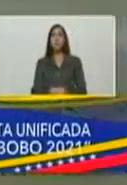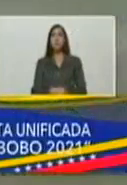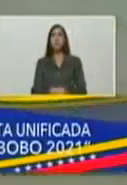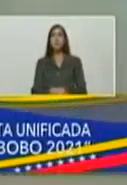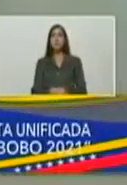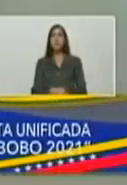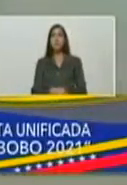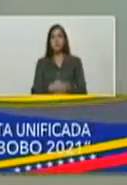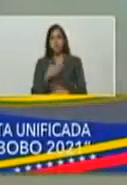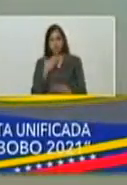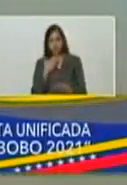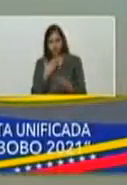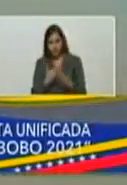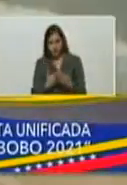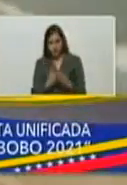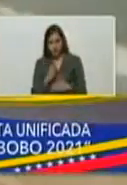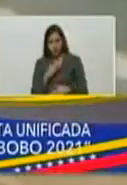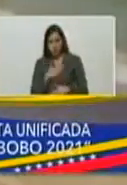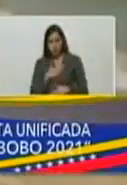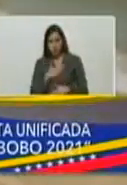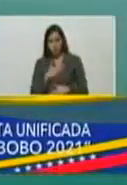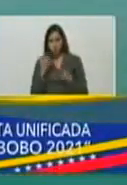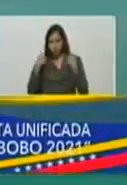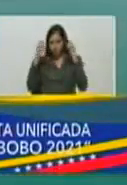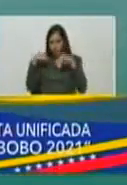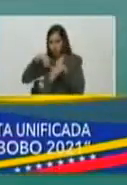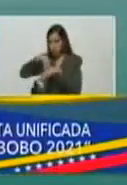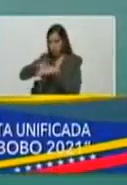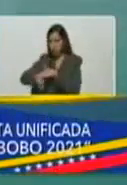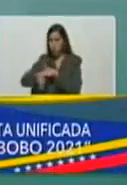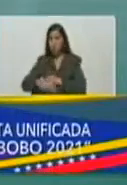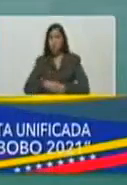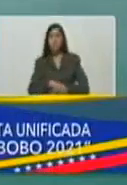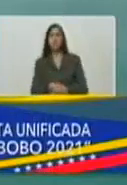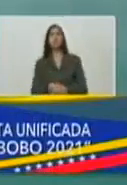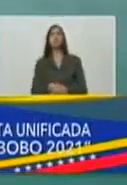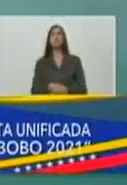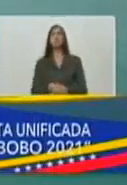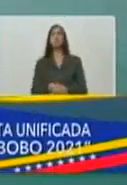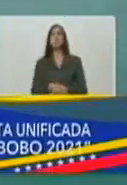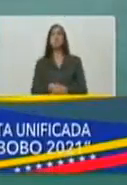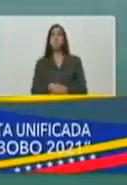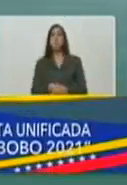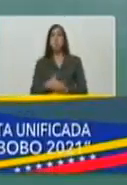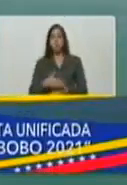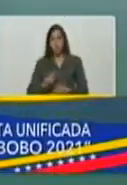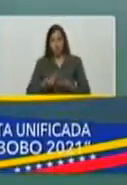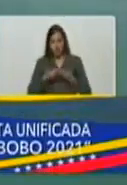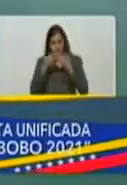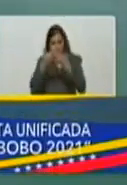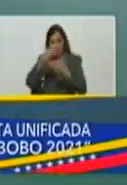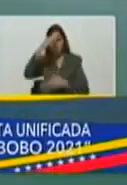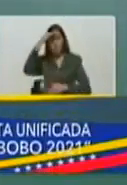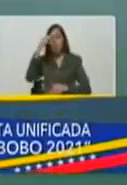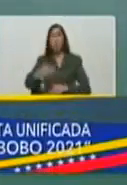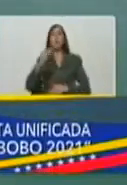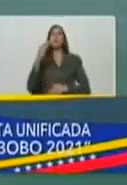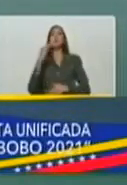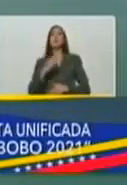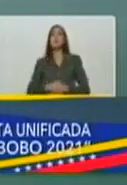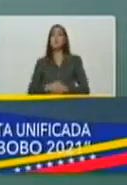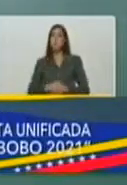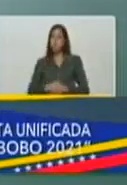Con su permiso, mi comandante, me retiro el tapabocas. Mi comandante jefe, reciba un